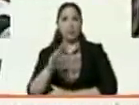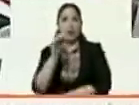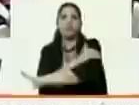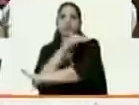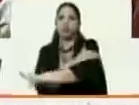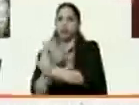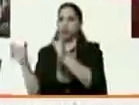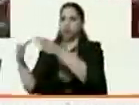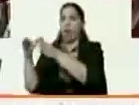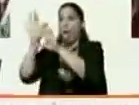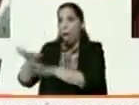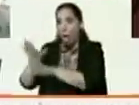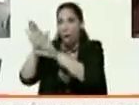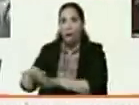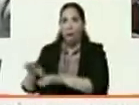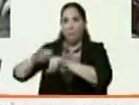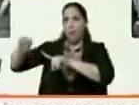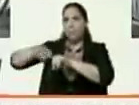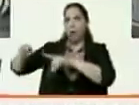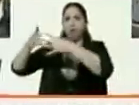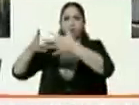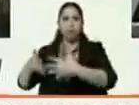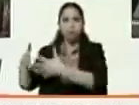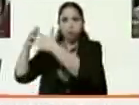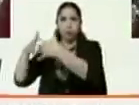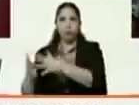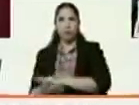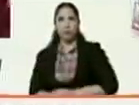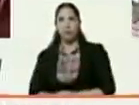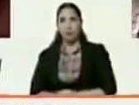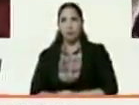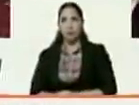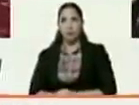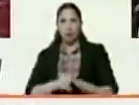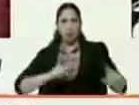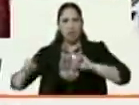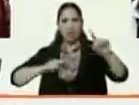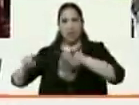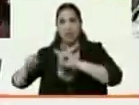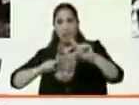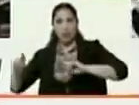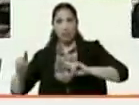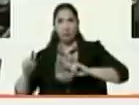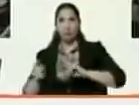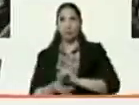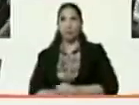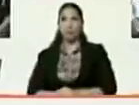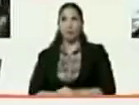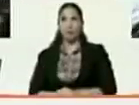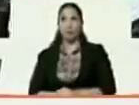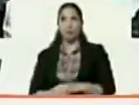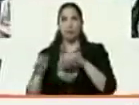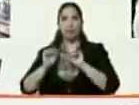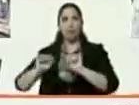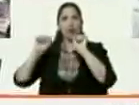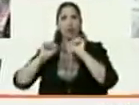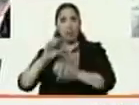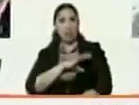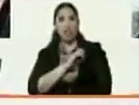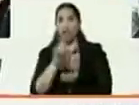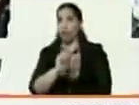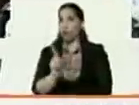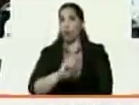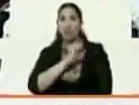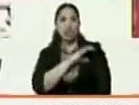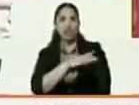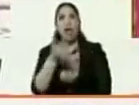lacaya. Son los parásitos del imperialismo los que dirigen las protestas. En Chile, no. En Chile